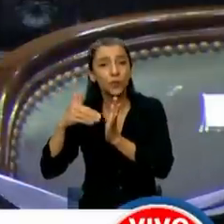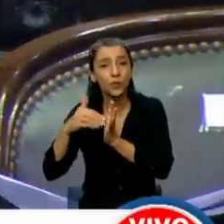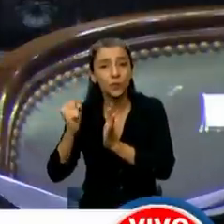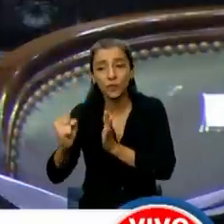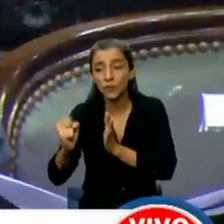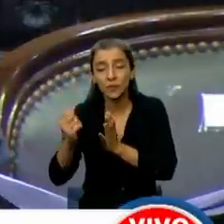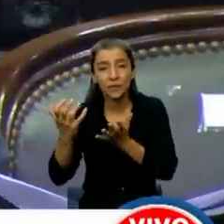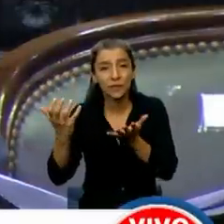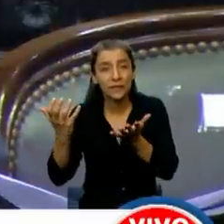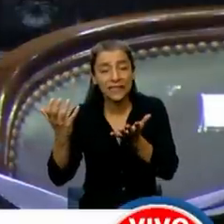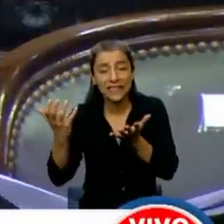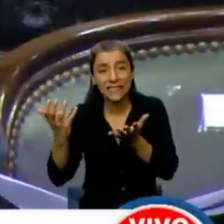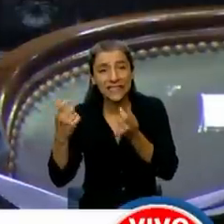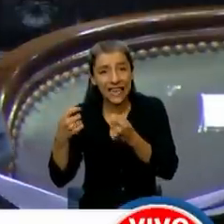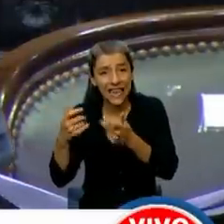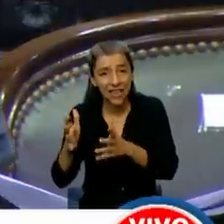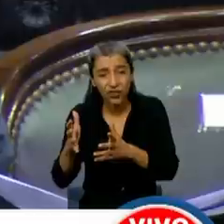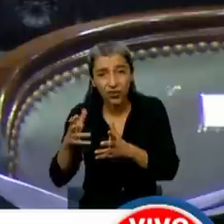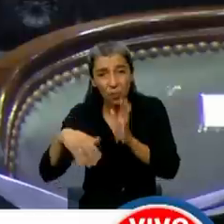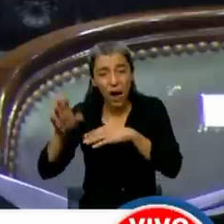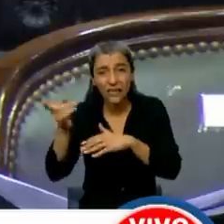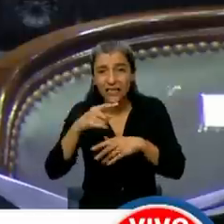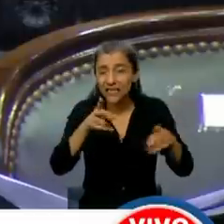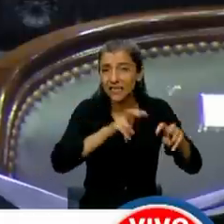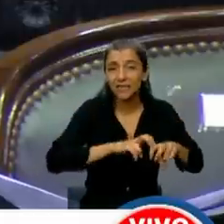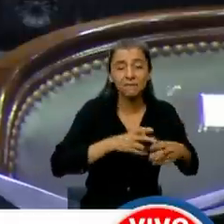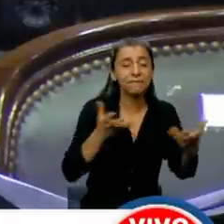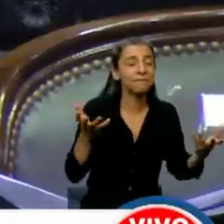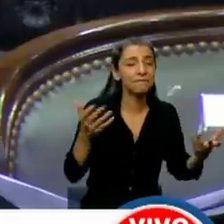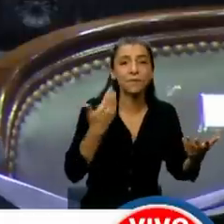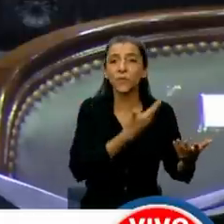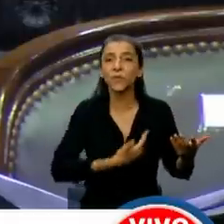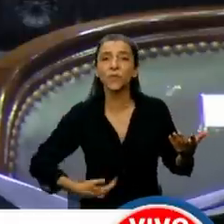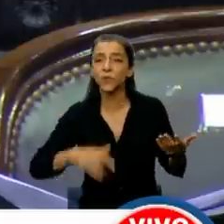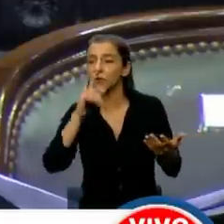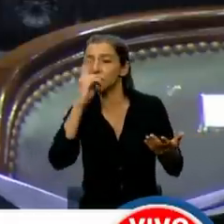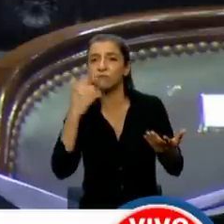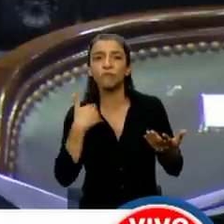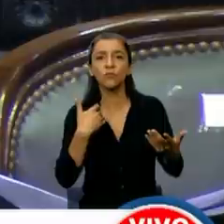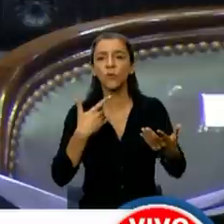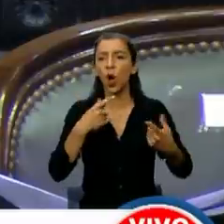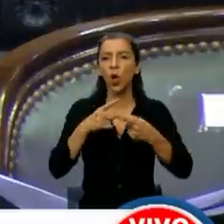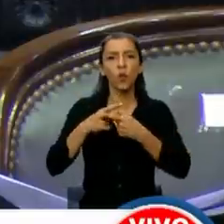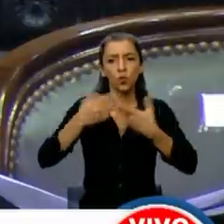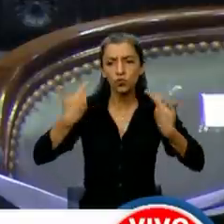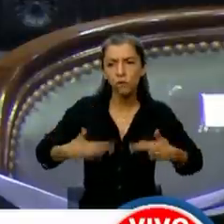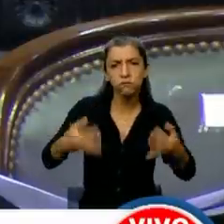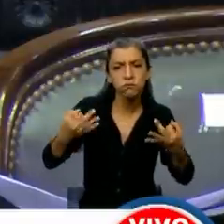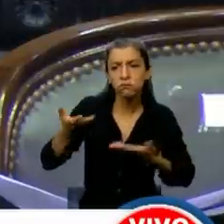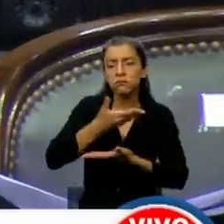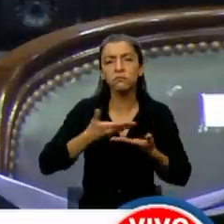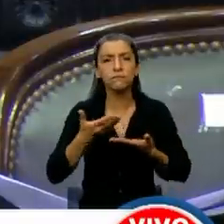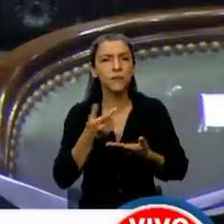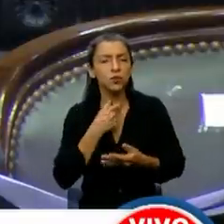me pregunto por qué el gobierno se niega a discutir de manera sincera qué hacemos con los impuestos de la gente